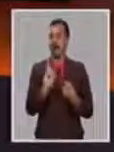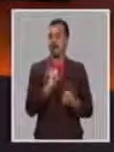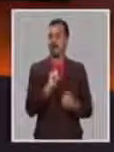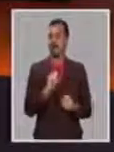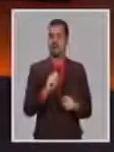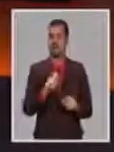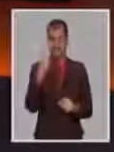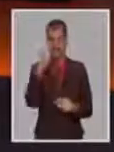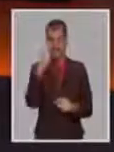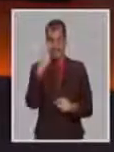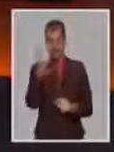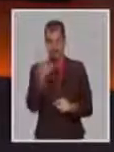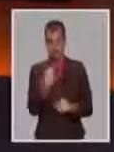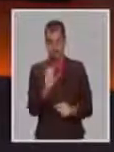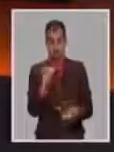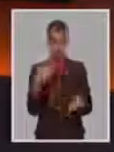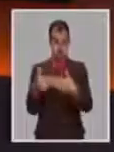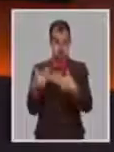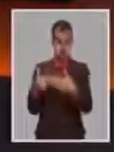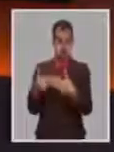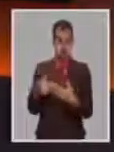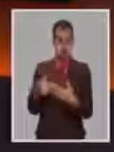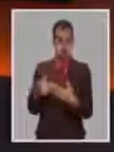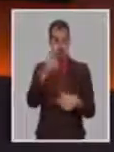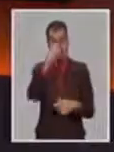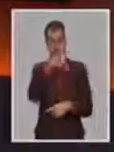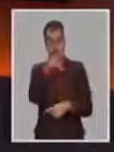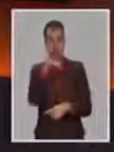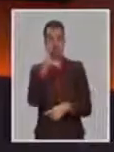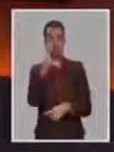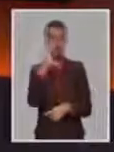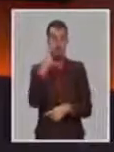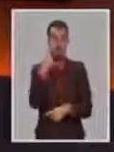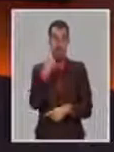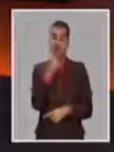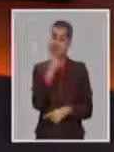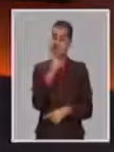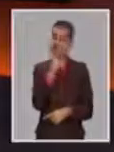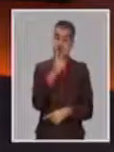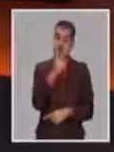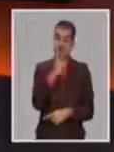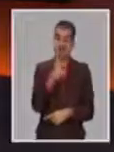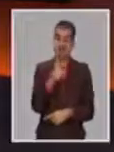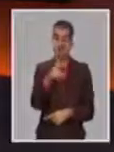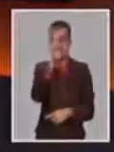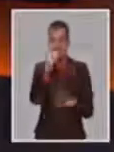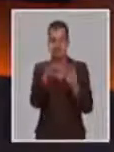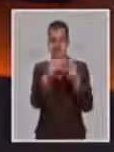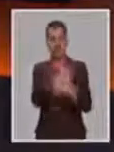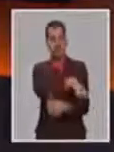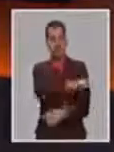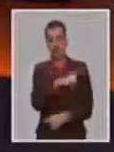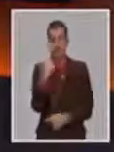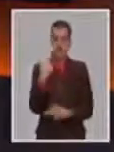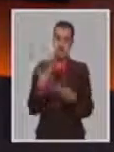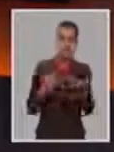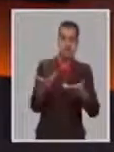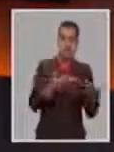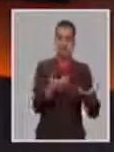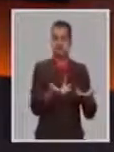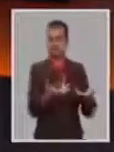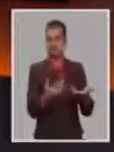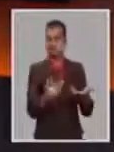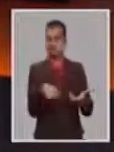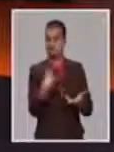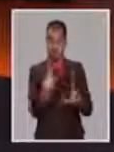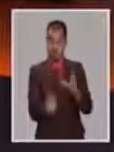que salir de los límites de las grandes instituciones, de los hospitales, para abarcar la atención primaria de salud y poder